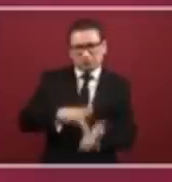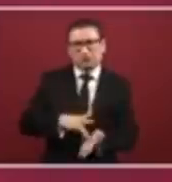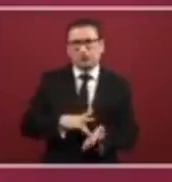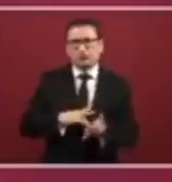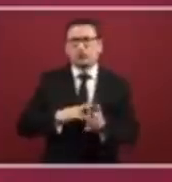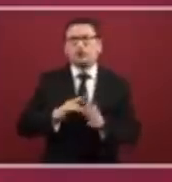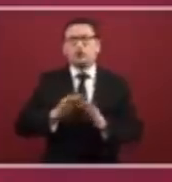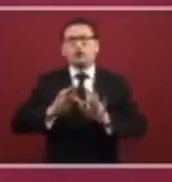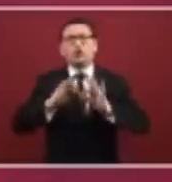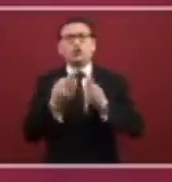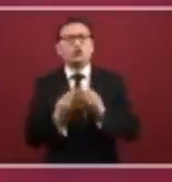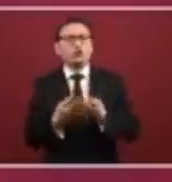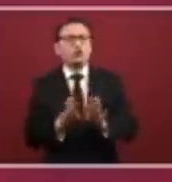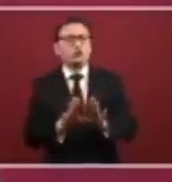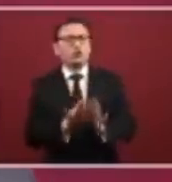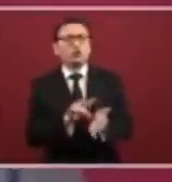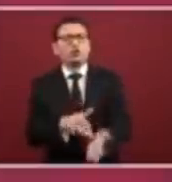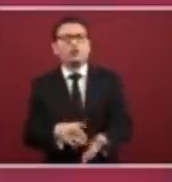maneras. Primero,